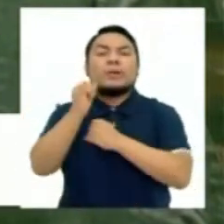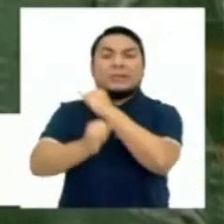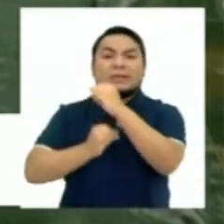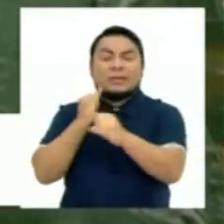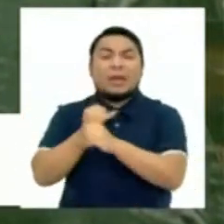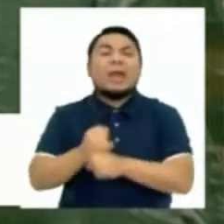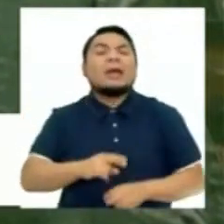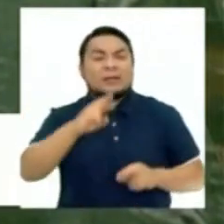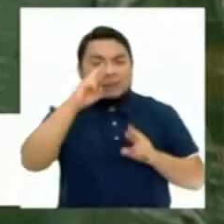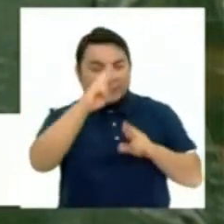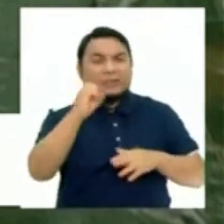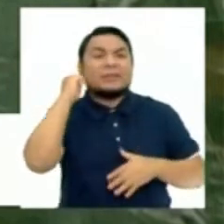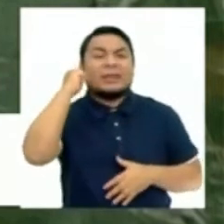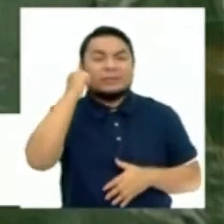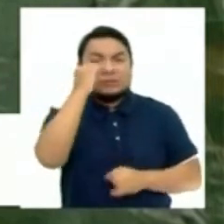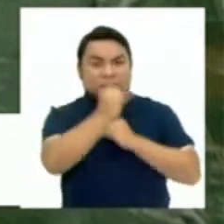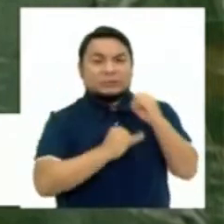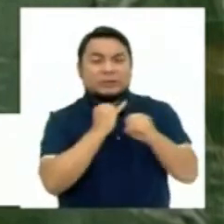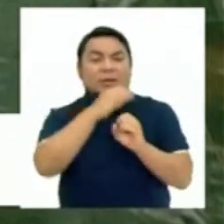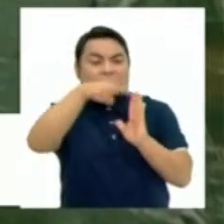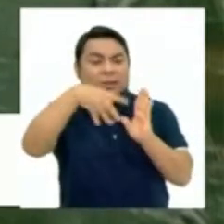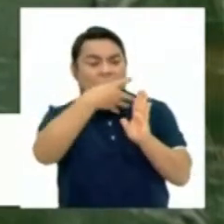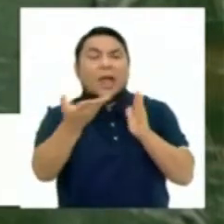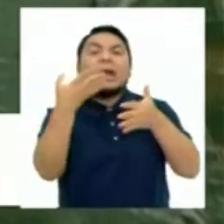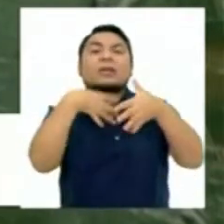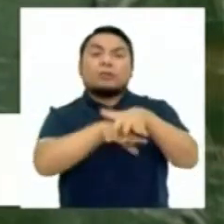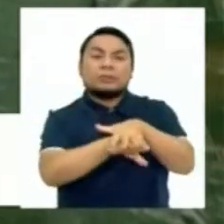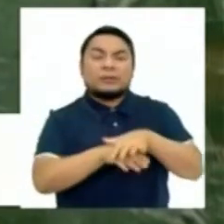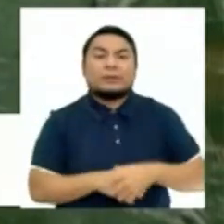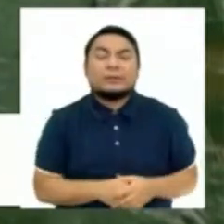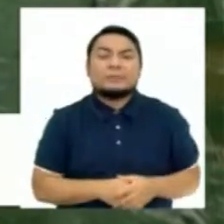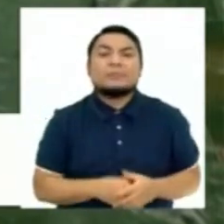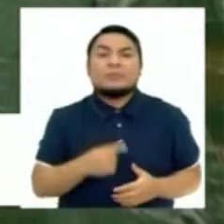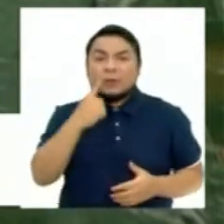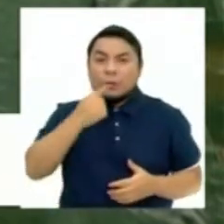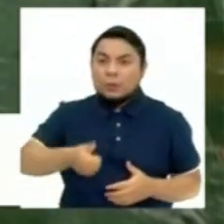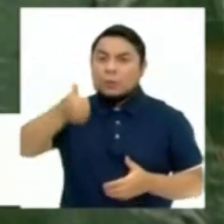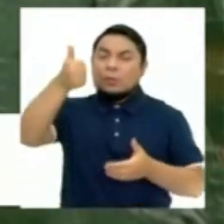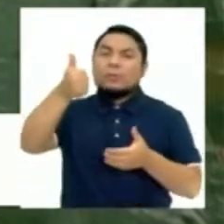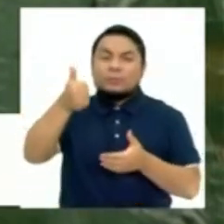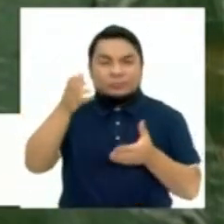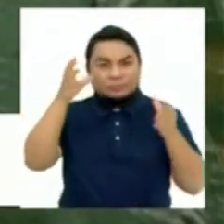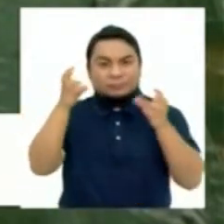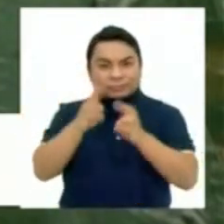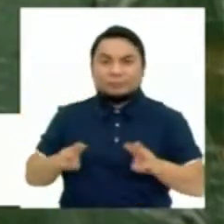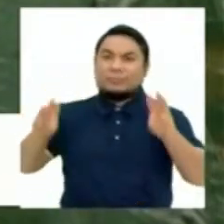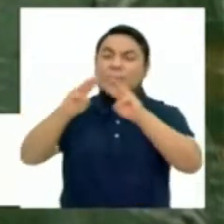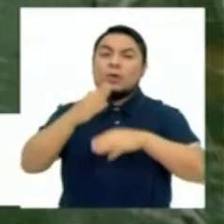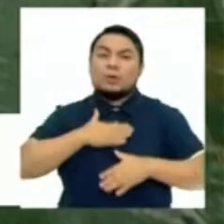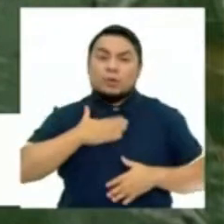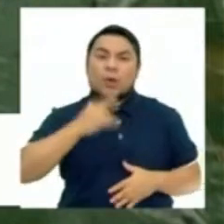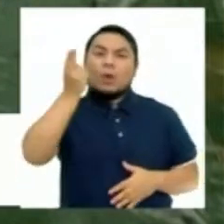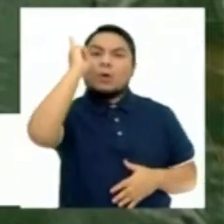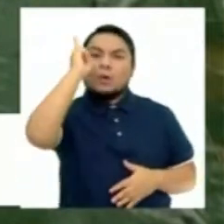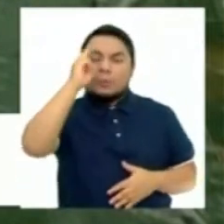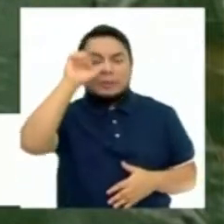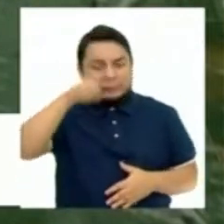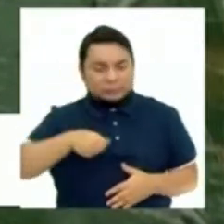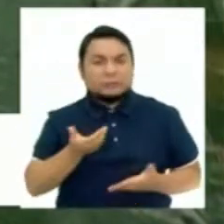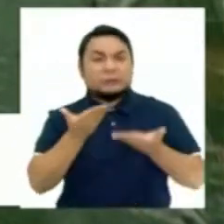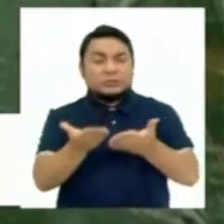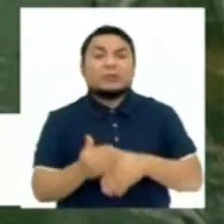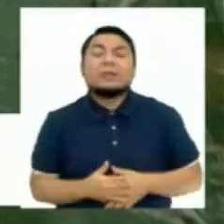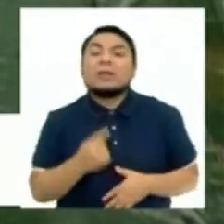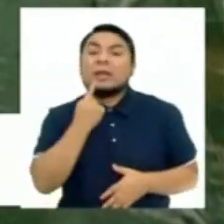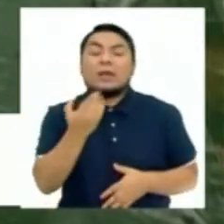derecho internacional y una agenda inclusiva. Señor presidente, soy un maestro convencido que si